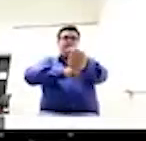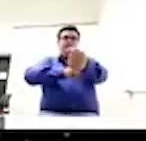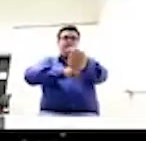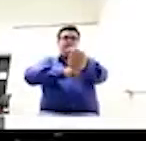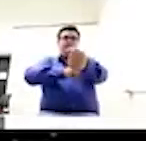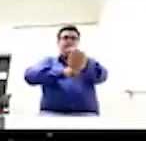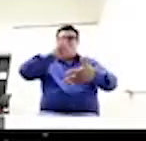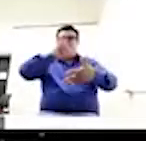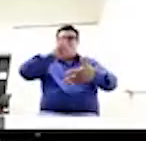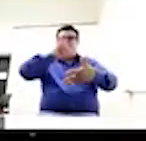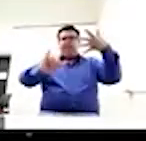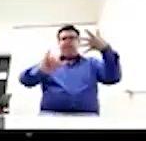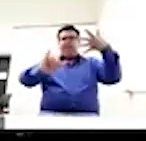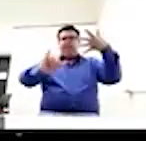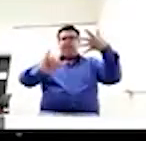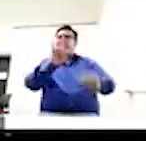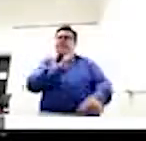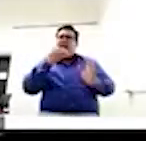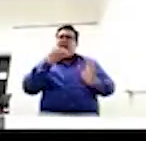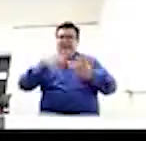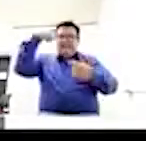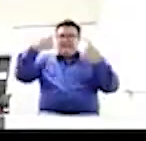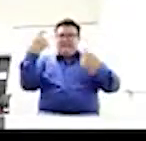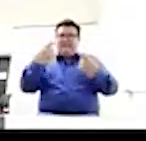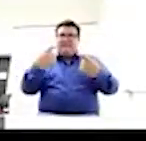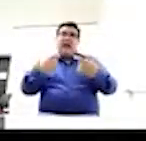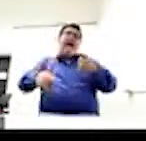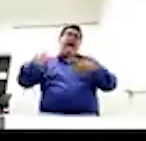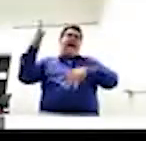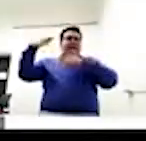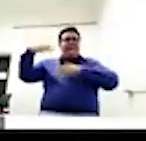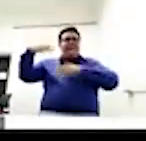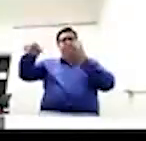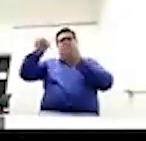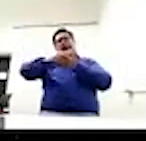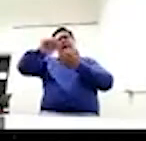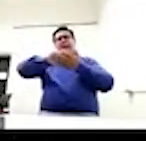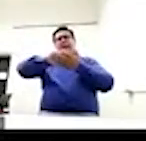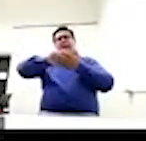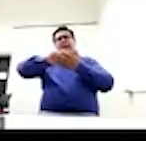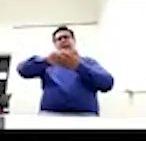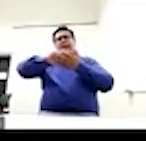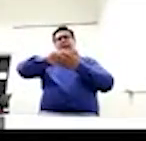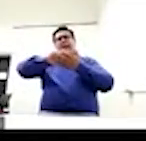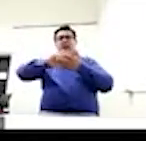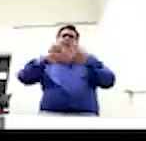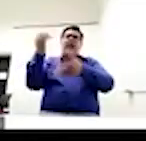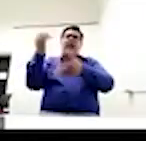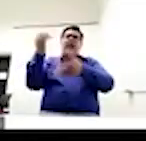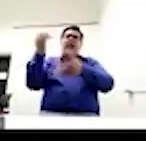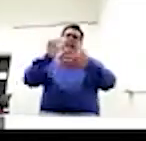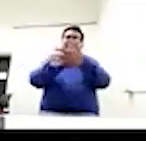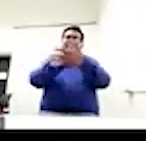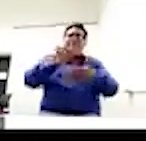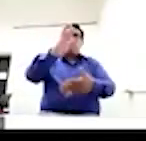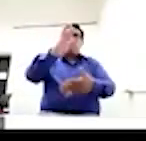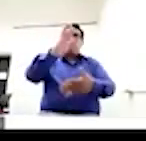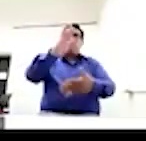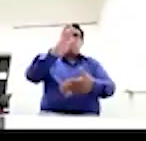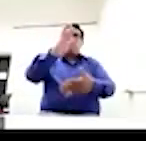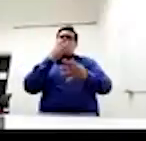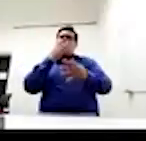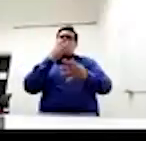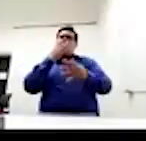grafías y las inscripciones originarias tenían la forma de la naturaleza. A partir de estos mitos me